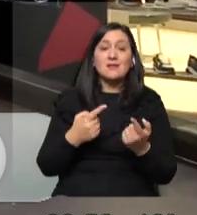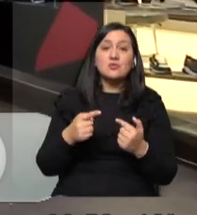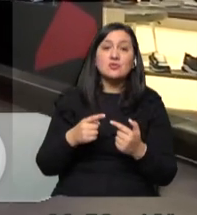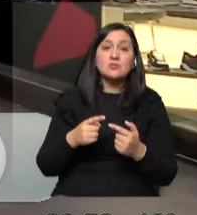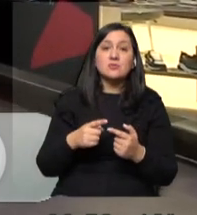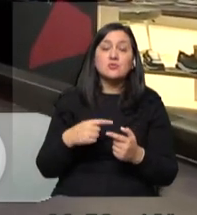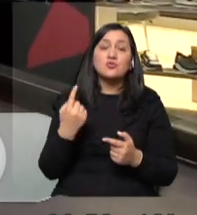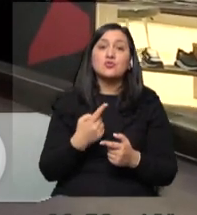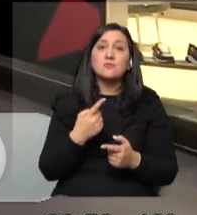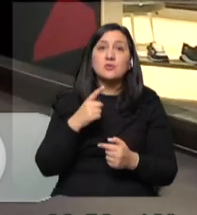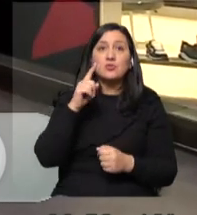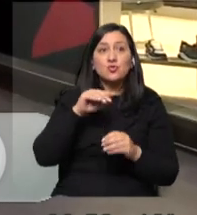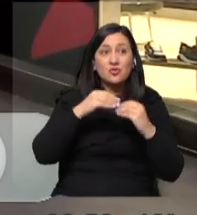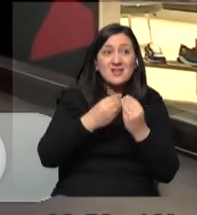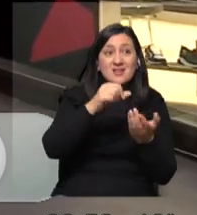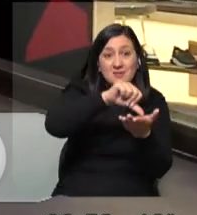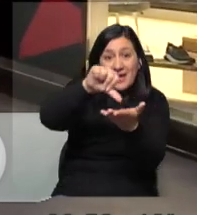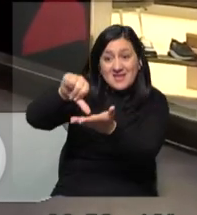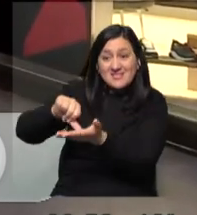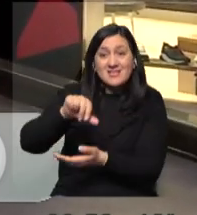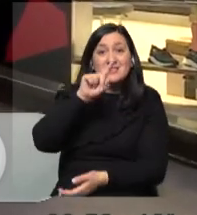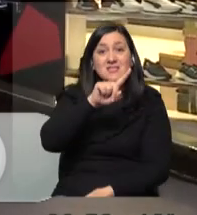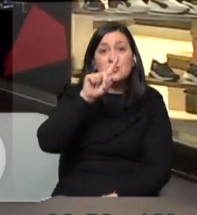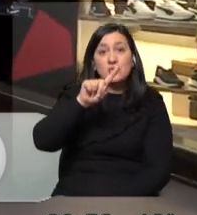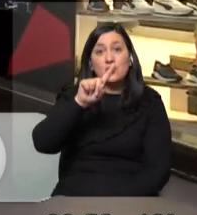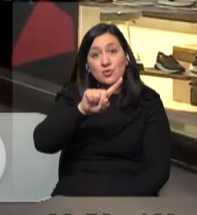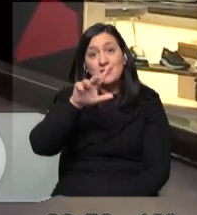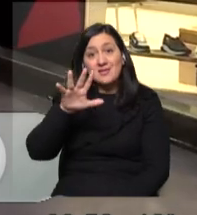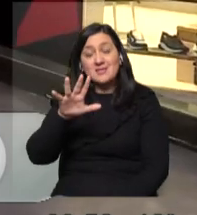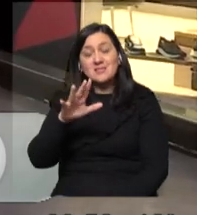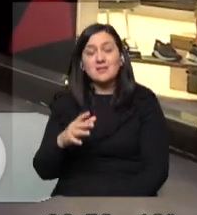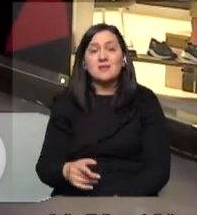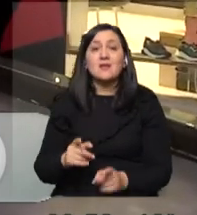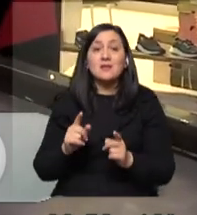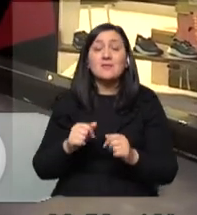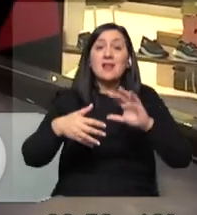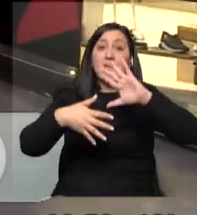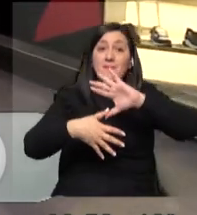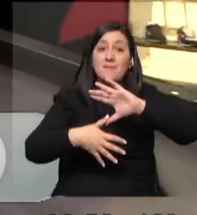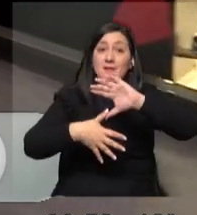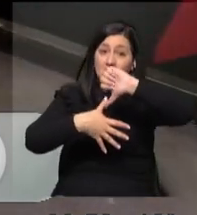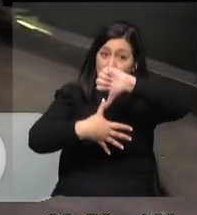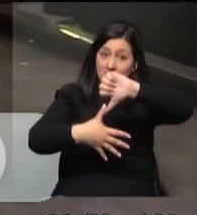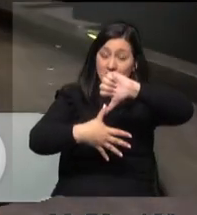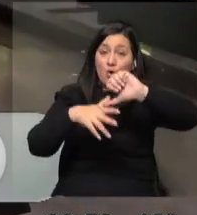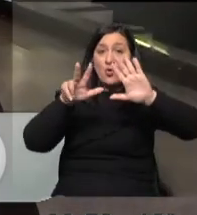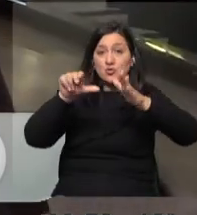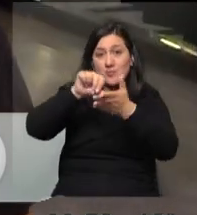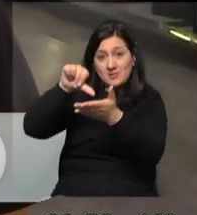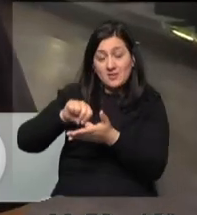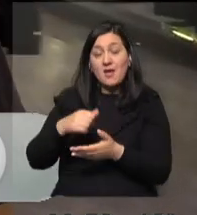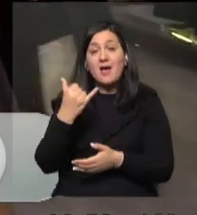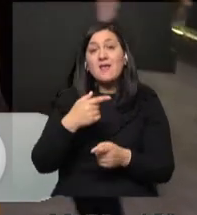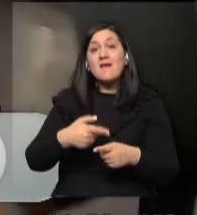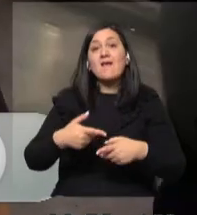con Junior Achievement estamos en 115 países y particularmente en 8 países de este continente de las Américas. Vamos a tener eventos presenciales. Entonces,